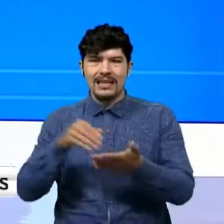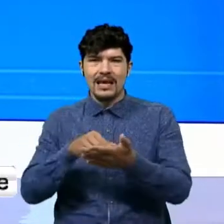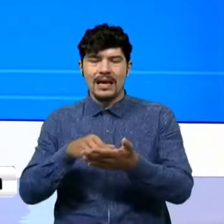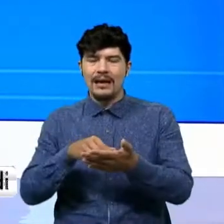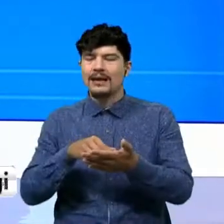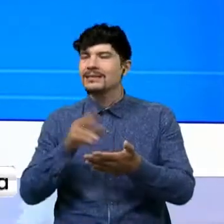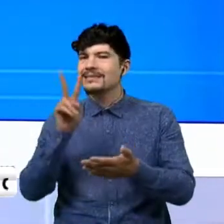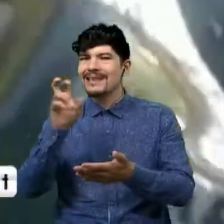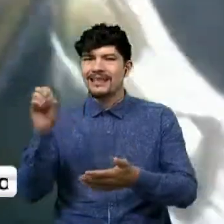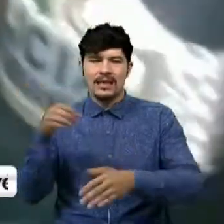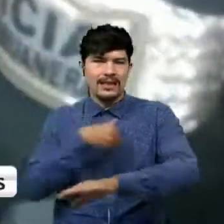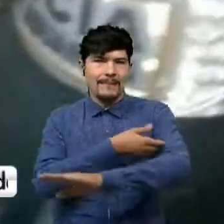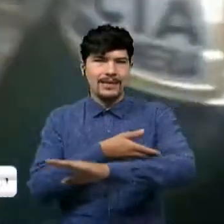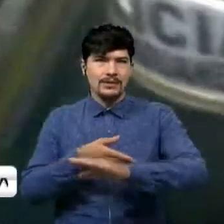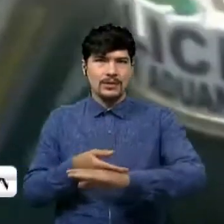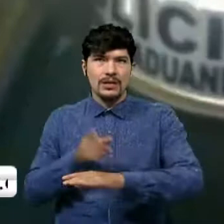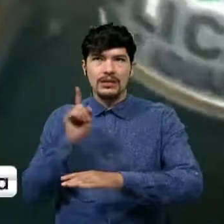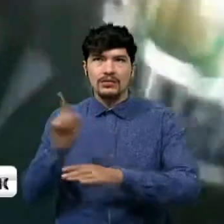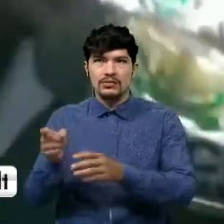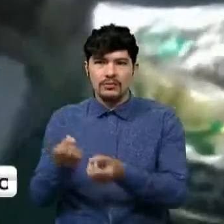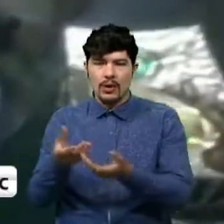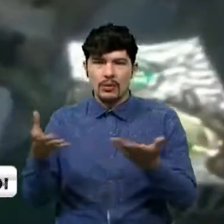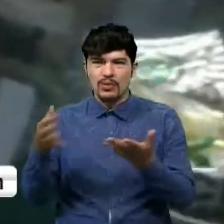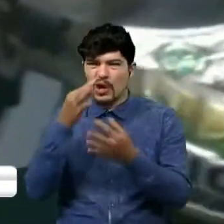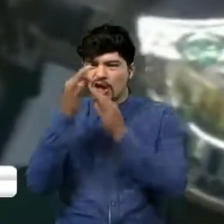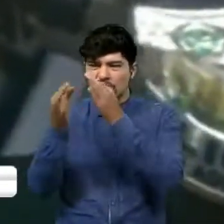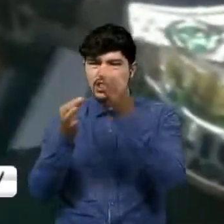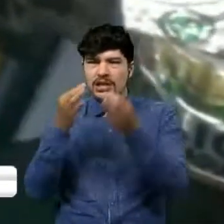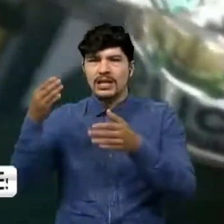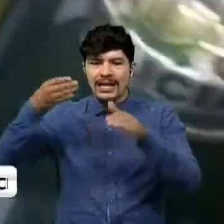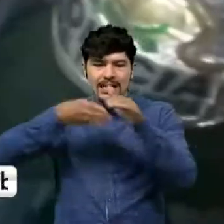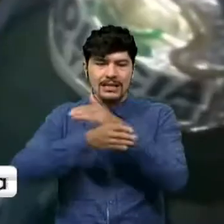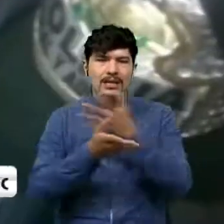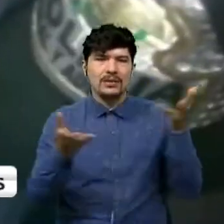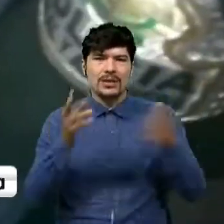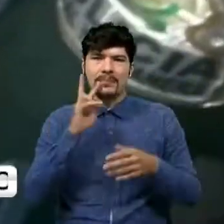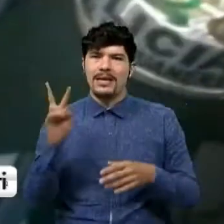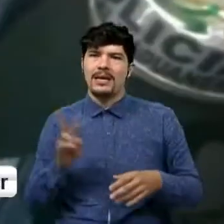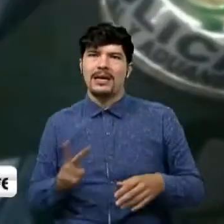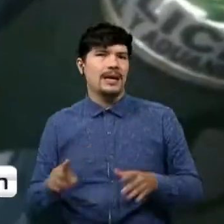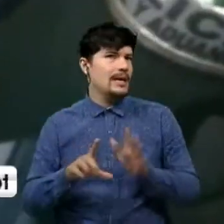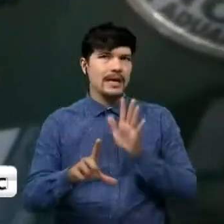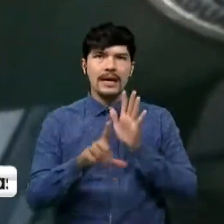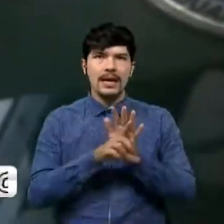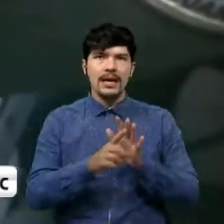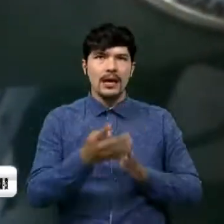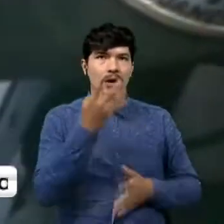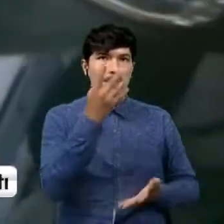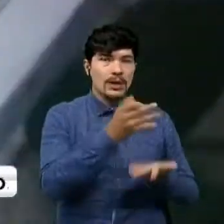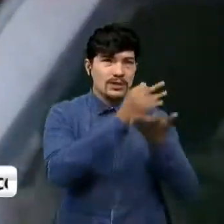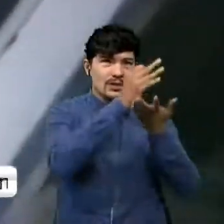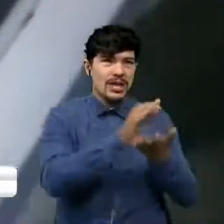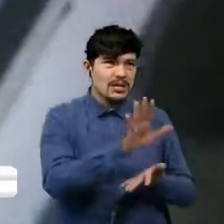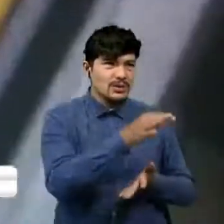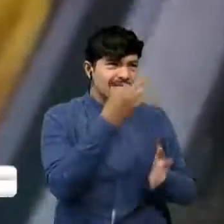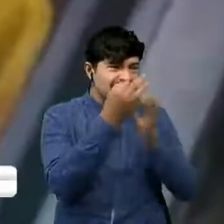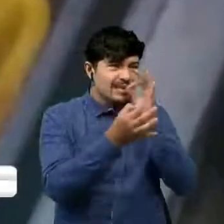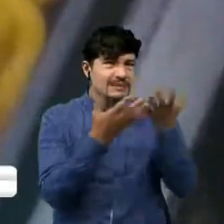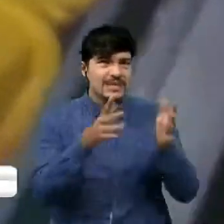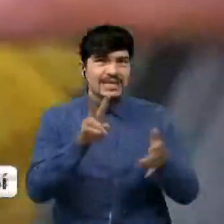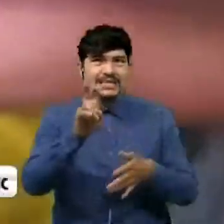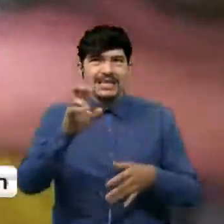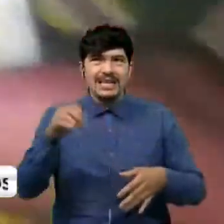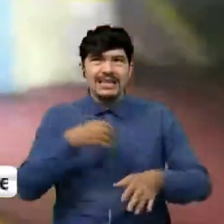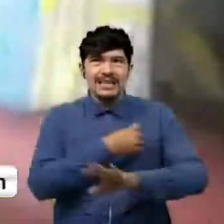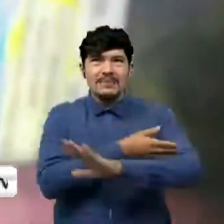Venezuela. La Policía Fiscal y Aduanera decomisó en las últimas horas 4 toneladas de queso avaluadas comercialmente en cerca de